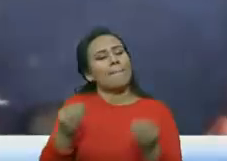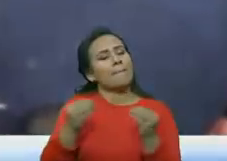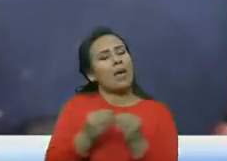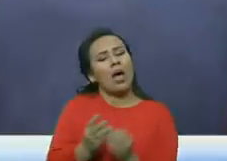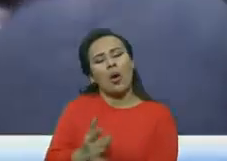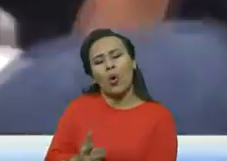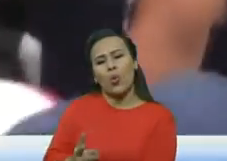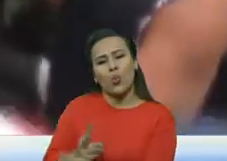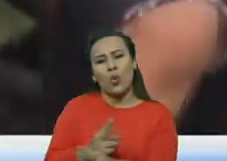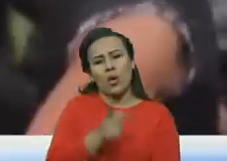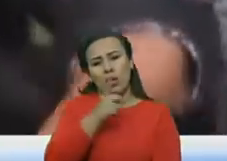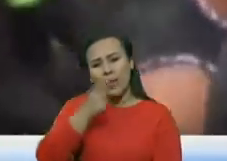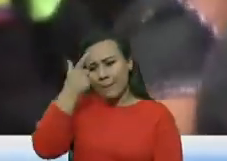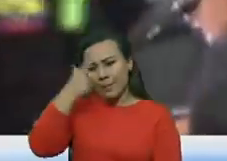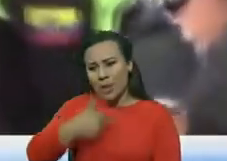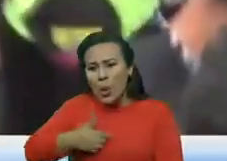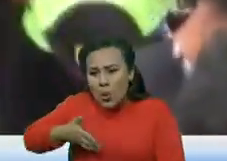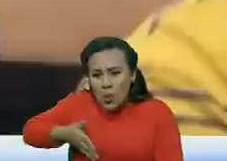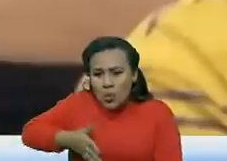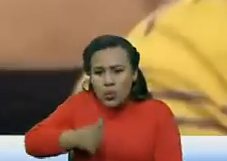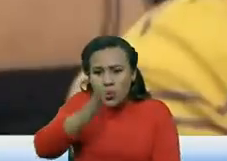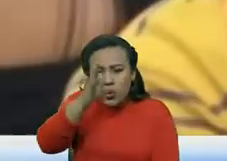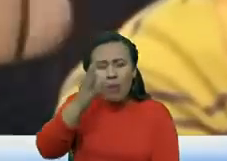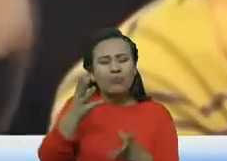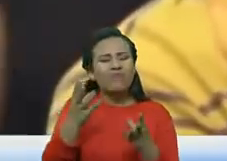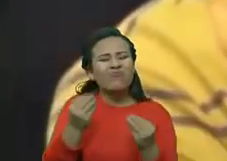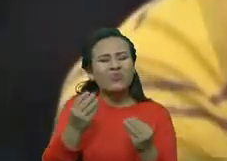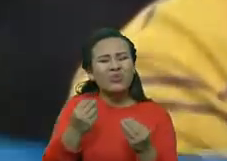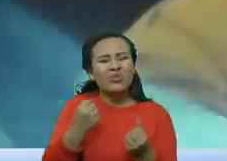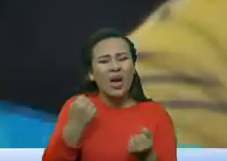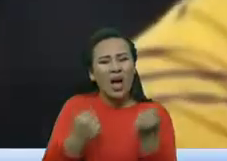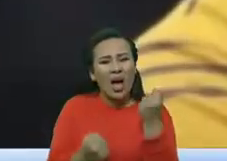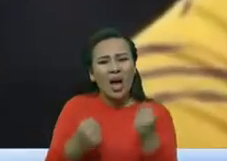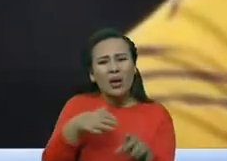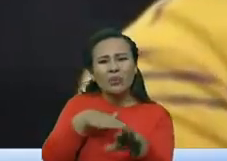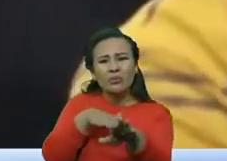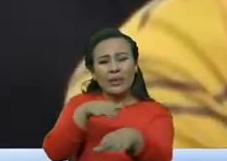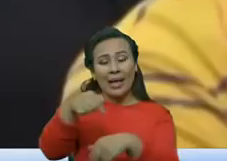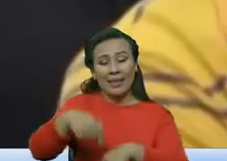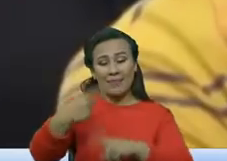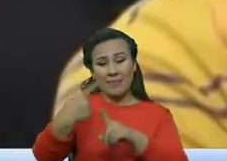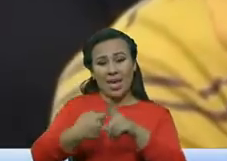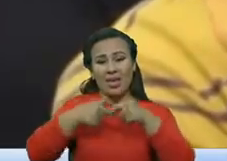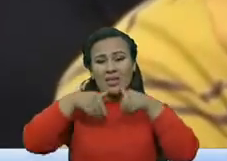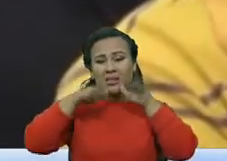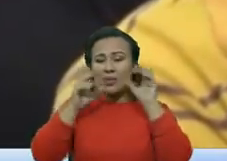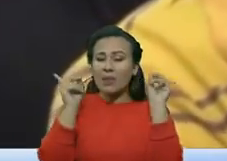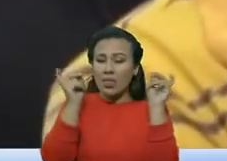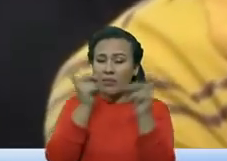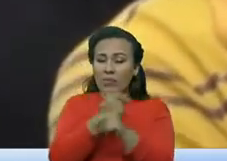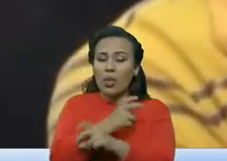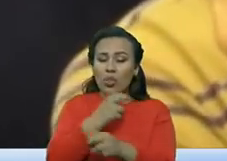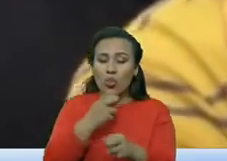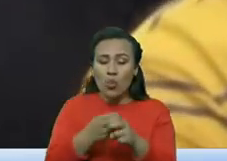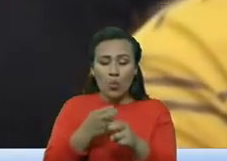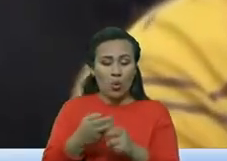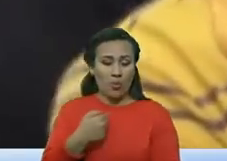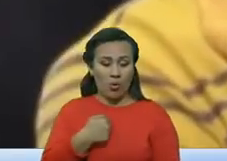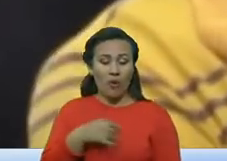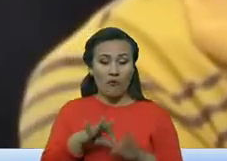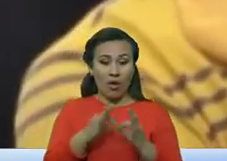precaución para quienes circulan por esta transitada vía. Bien difícil para este tiempo, la verdad que bien duro para los familiares. Uno que no es